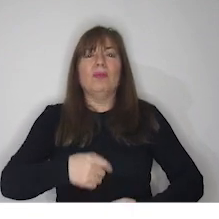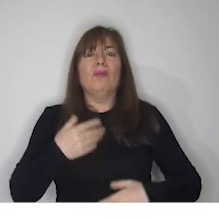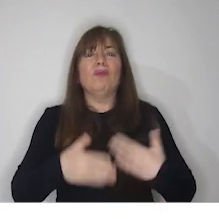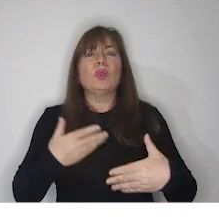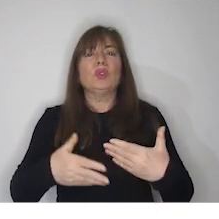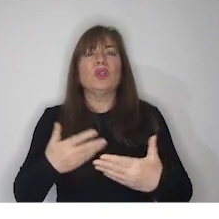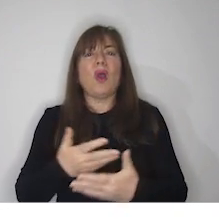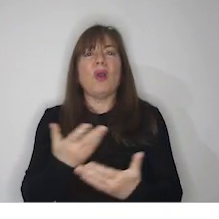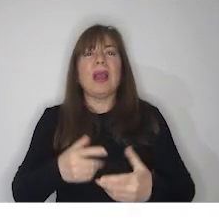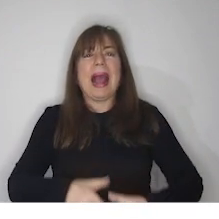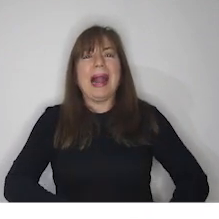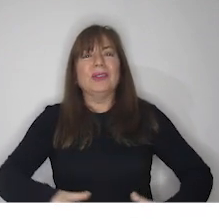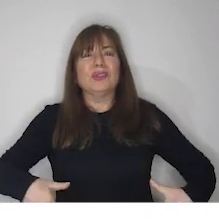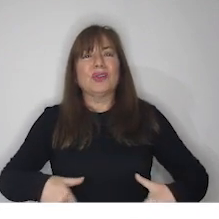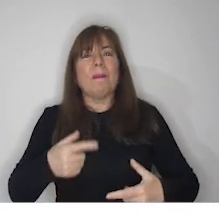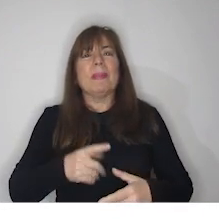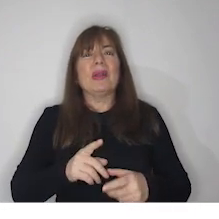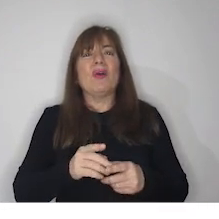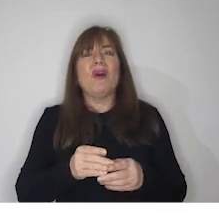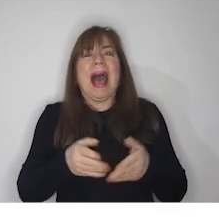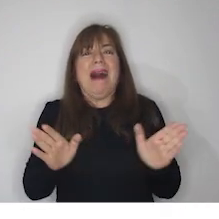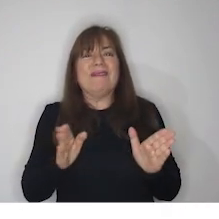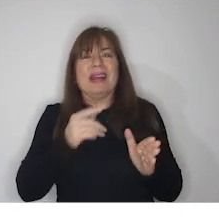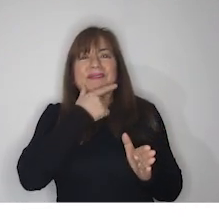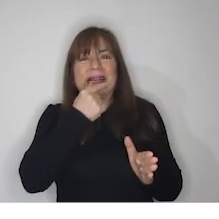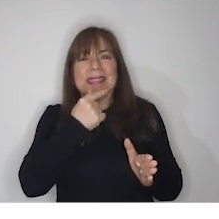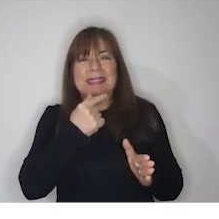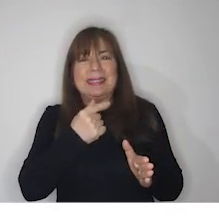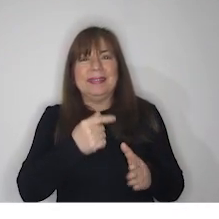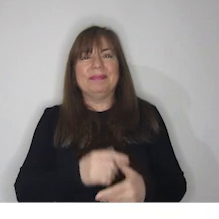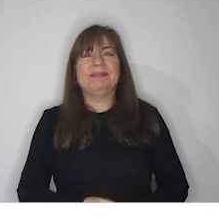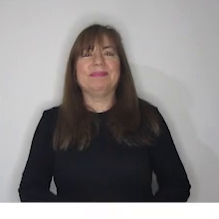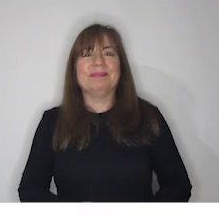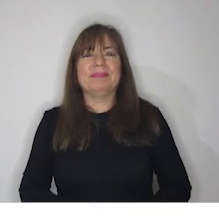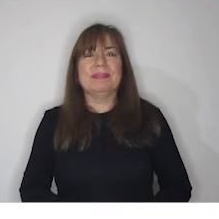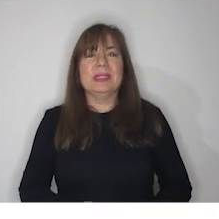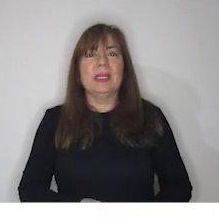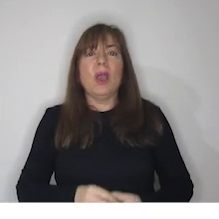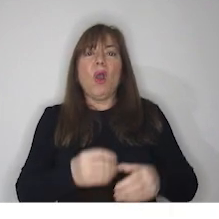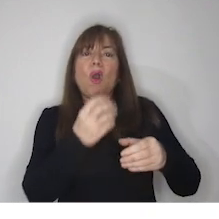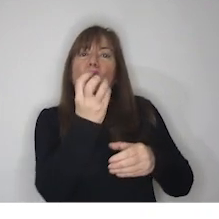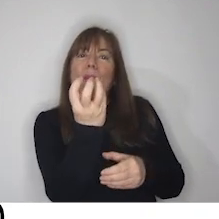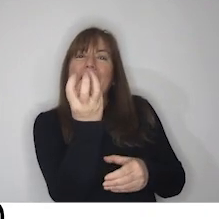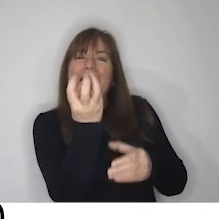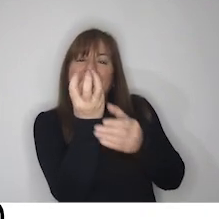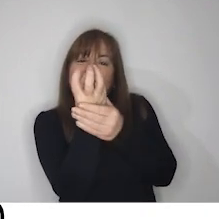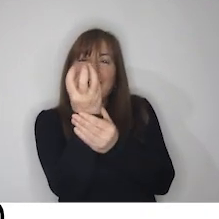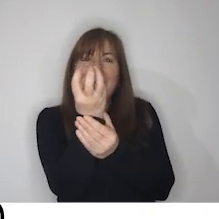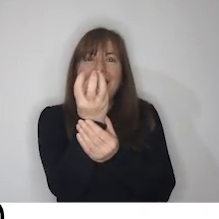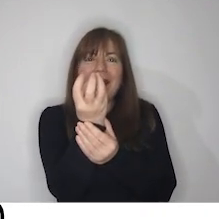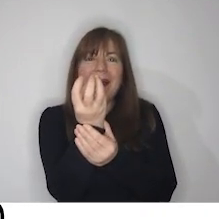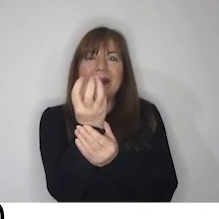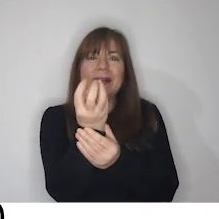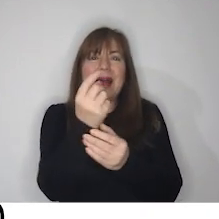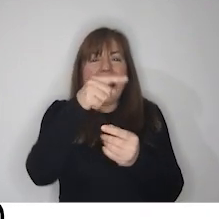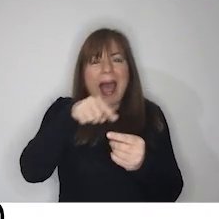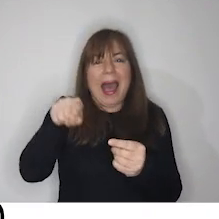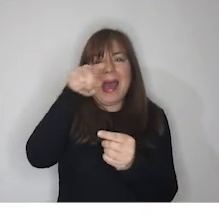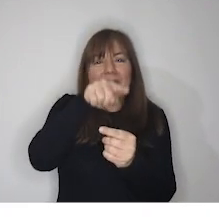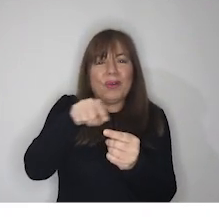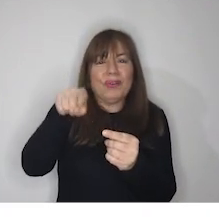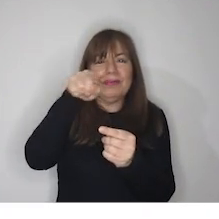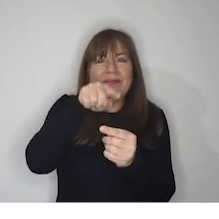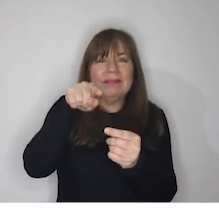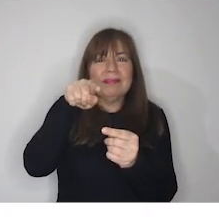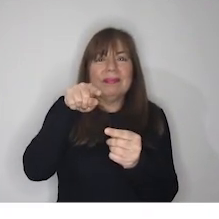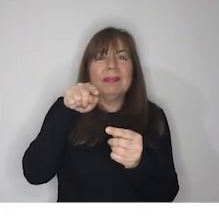costado, tienen toda la función de un calzón pero con abre fácil. Flex Cap, es una copa menstrual que cuenta con un